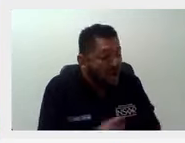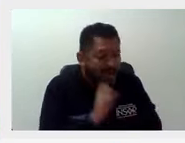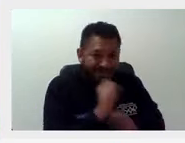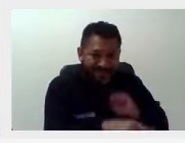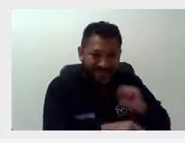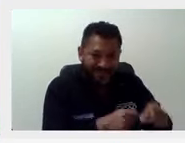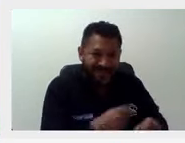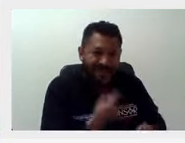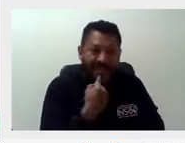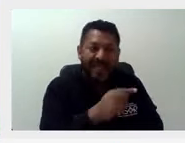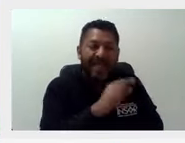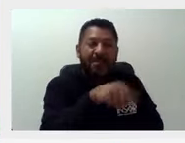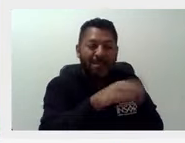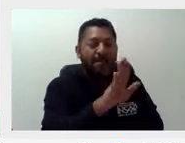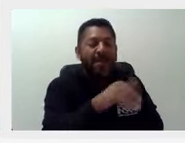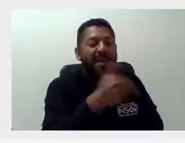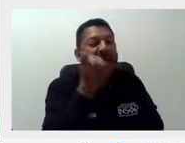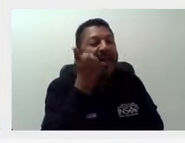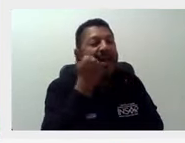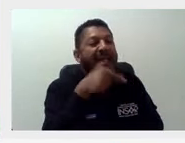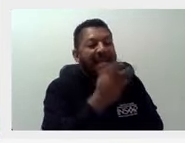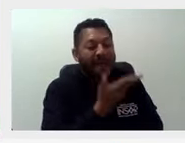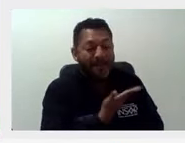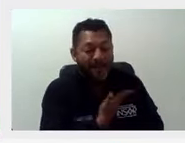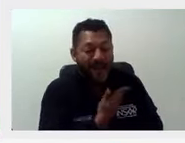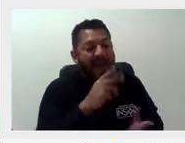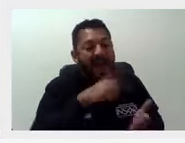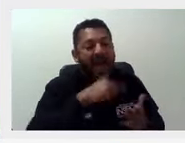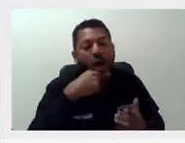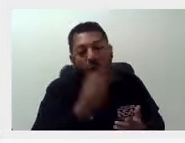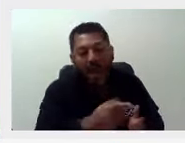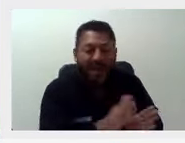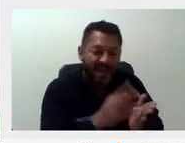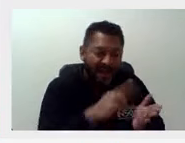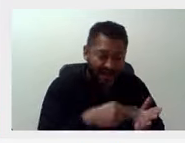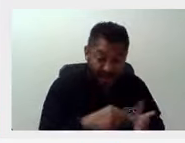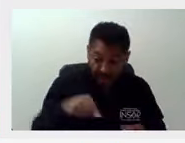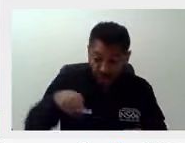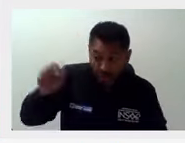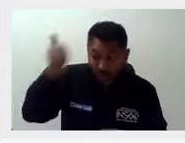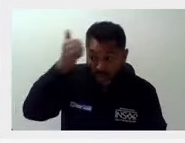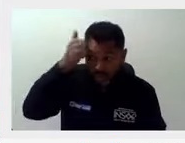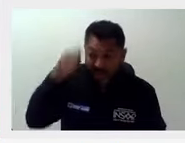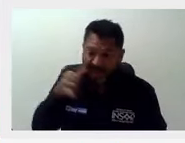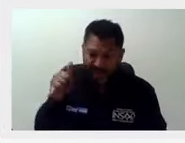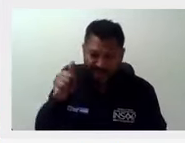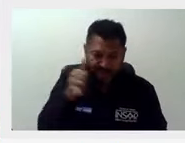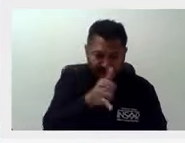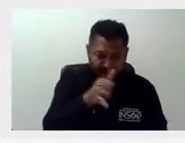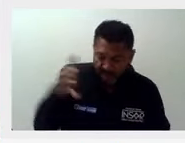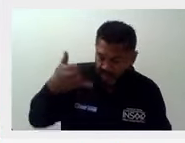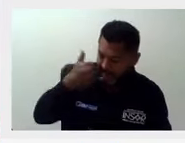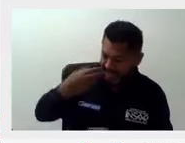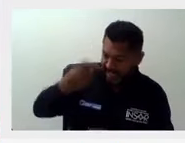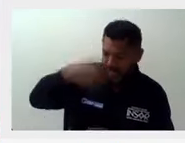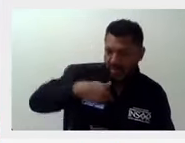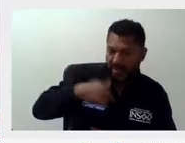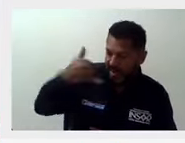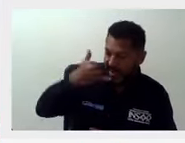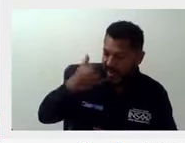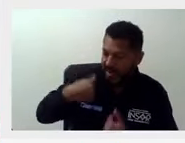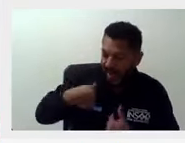a tu mamá que te lea un cuento, en fin. O sea, ese pedacito de acercarse y de tenerlo en cuenta, eso nos muestra que la